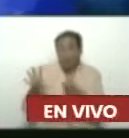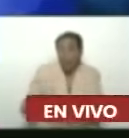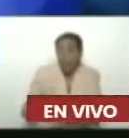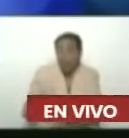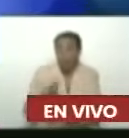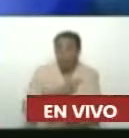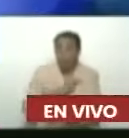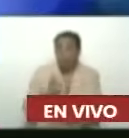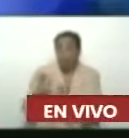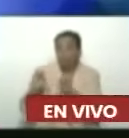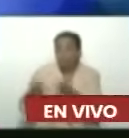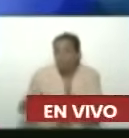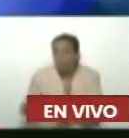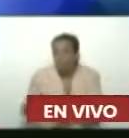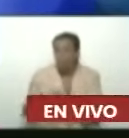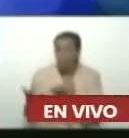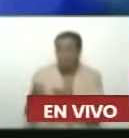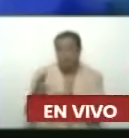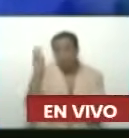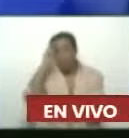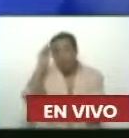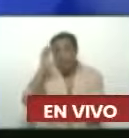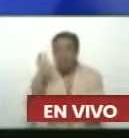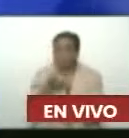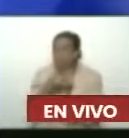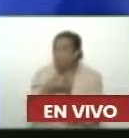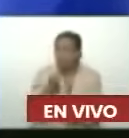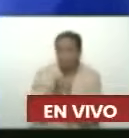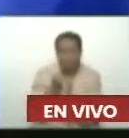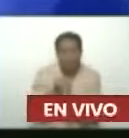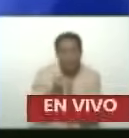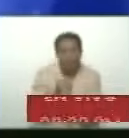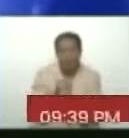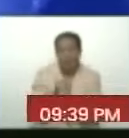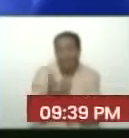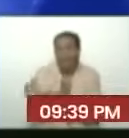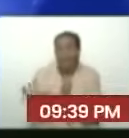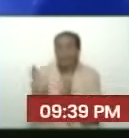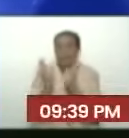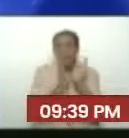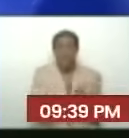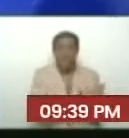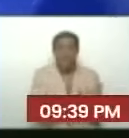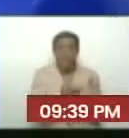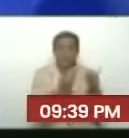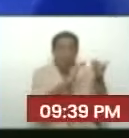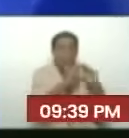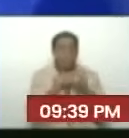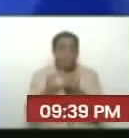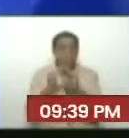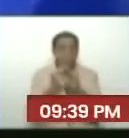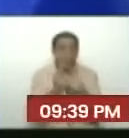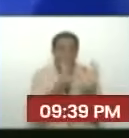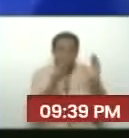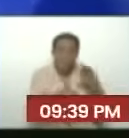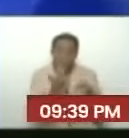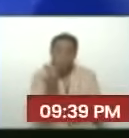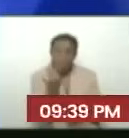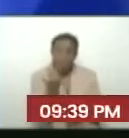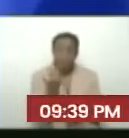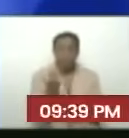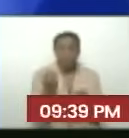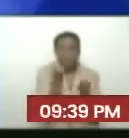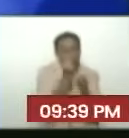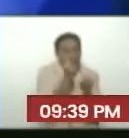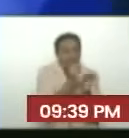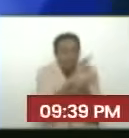dueños fundieron, los docentes se quedaban sin trabajo y eligieron el cooperativismo como un modelo de